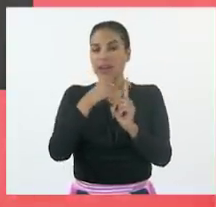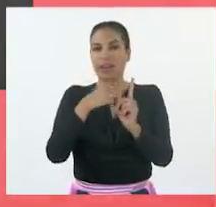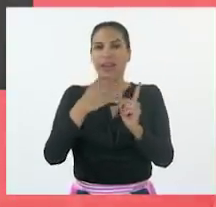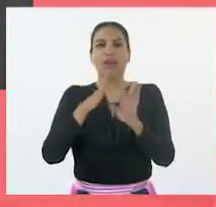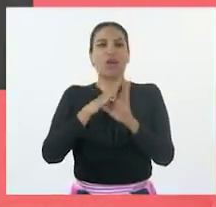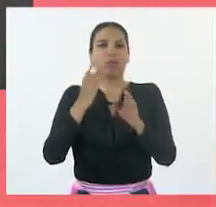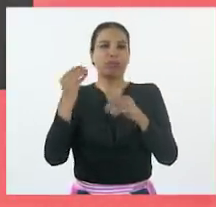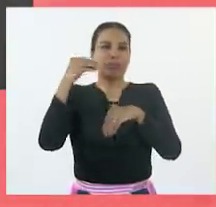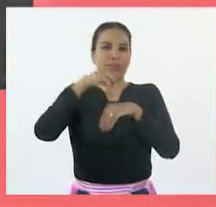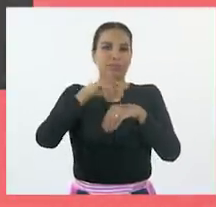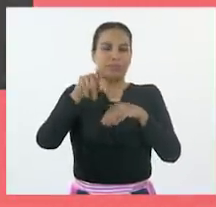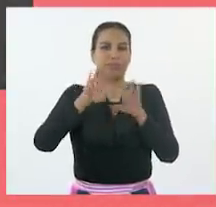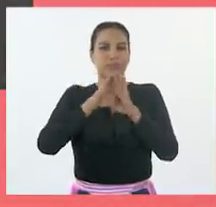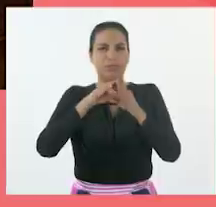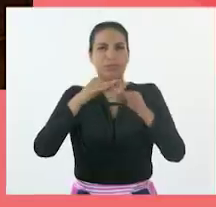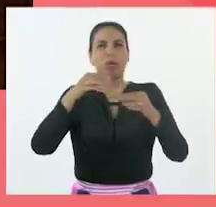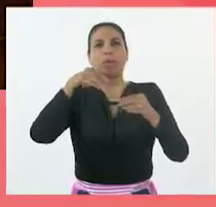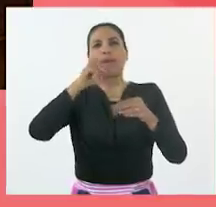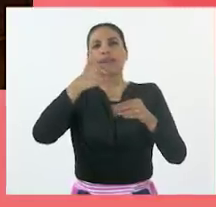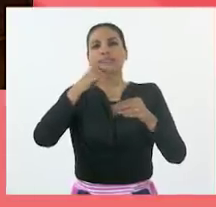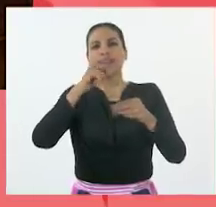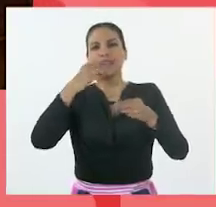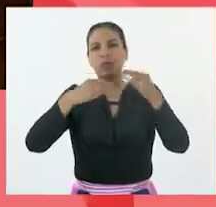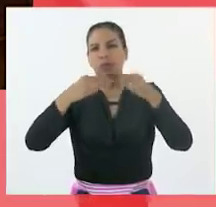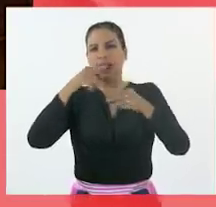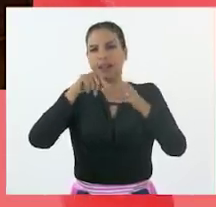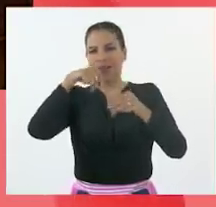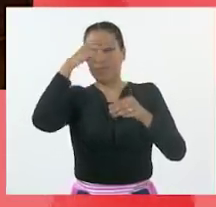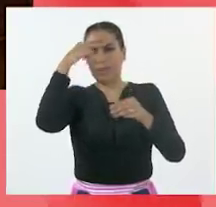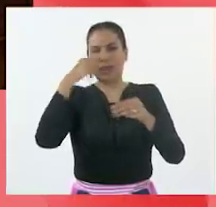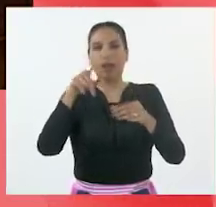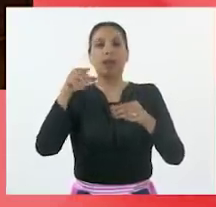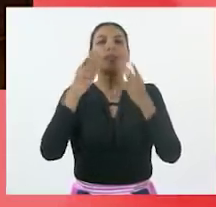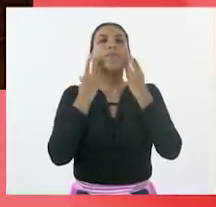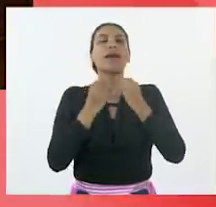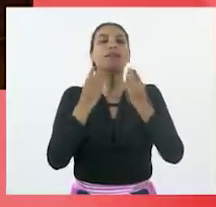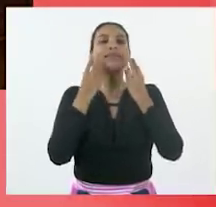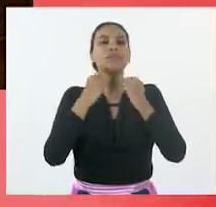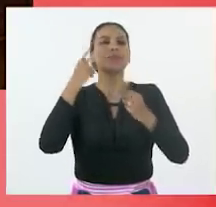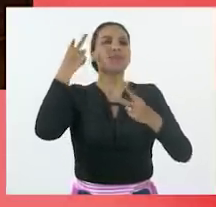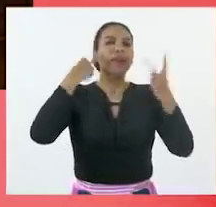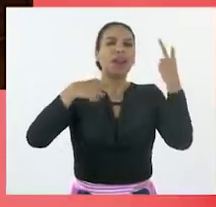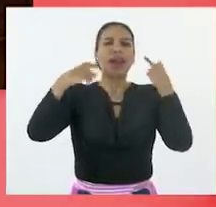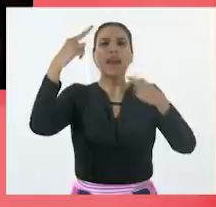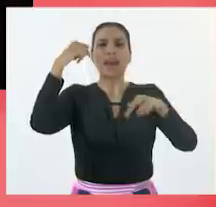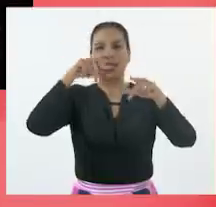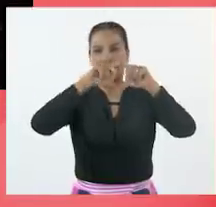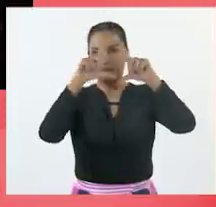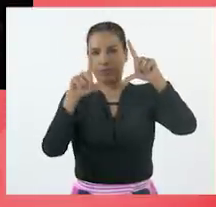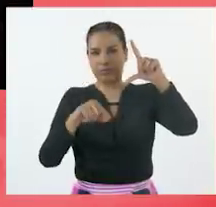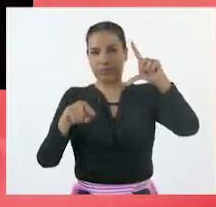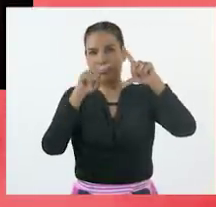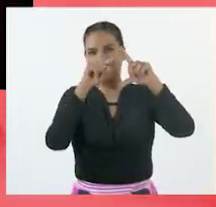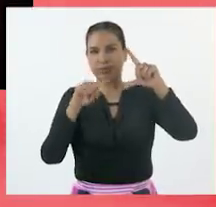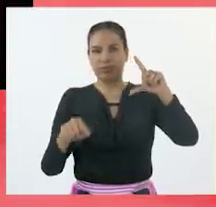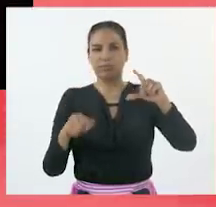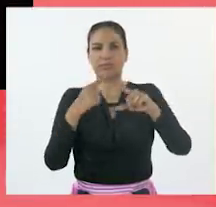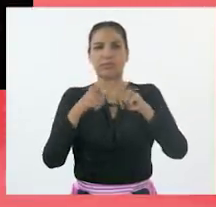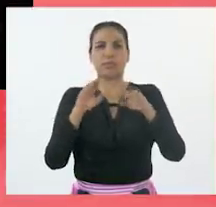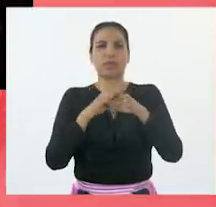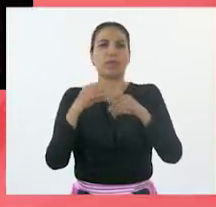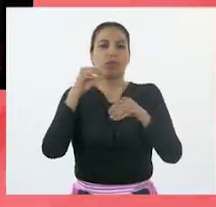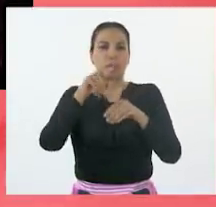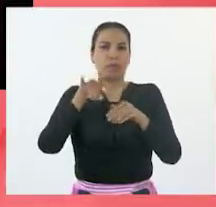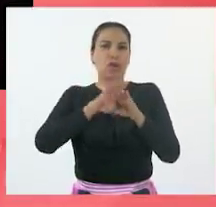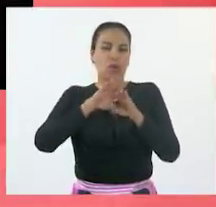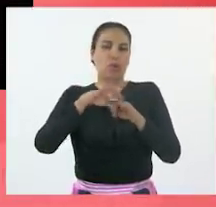la primera magistratura mexicana. Maximiliano, en sus largos viajes que hacía al interior de la República, la nombró lugarteniente del